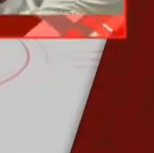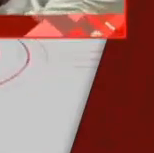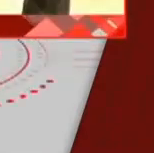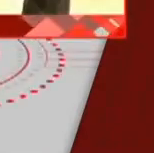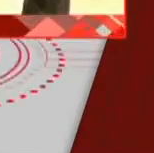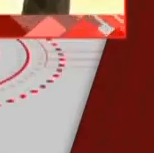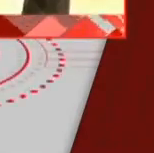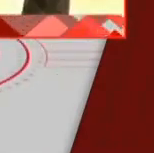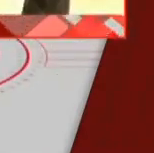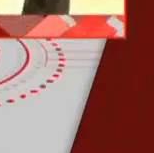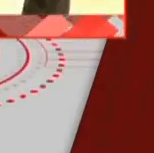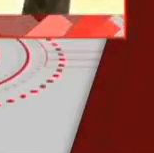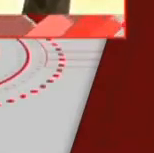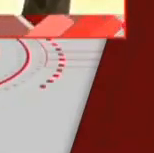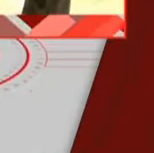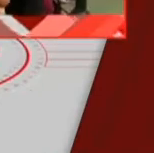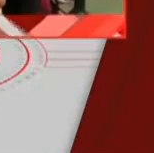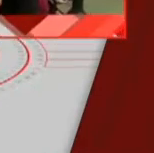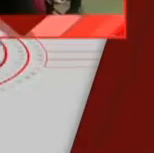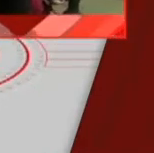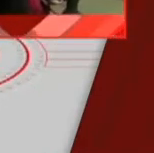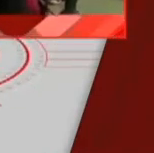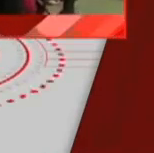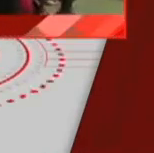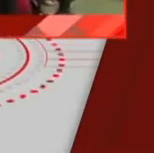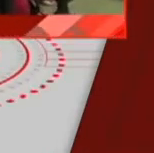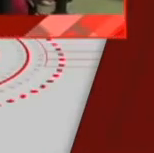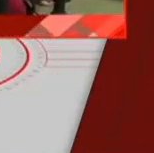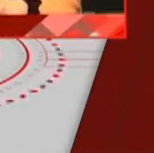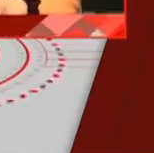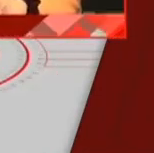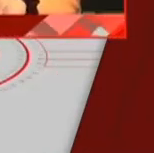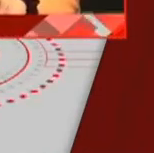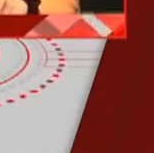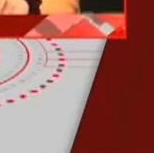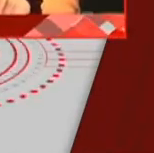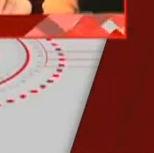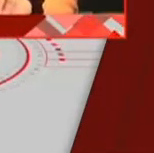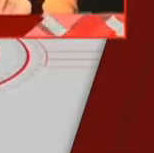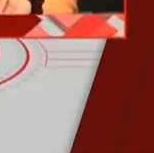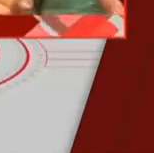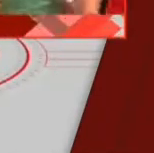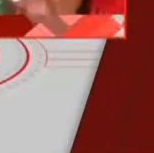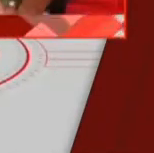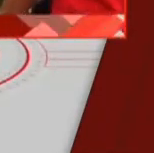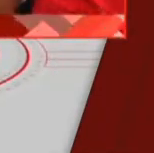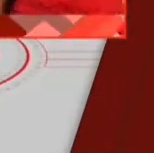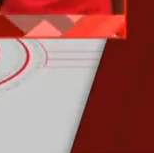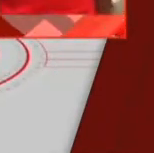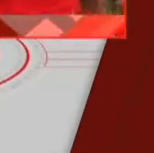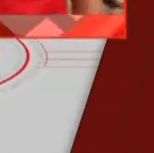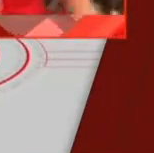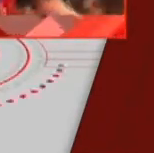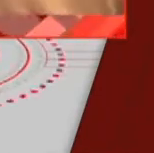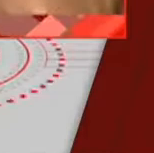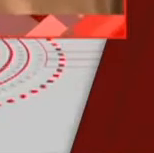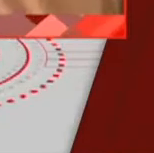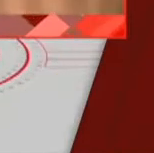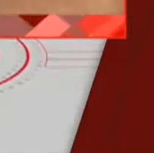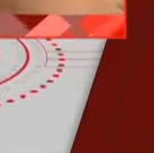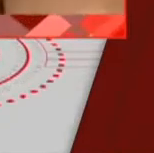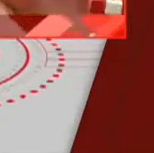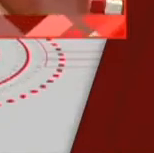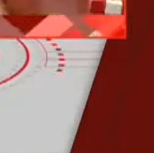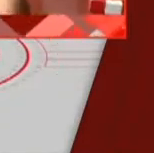Estamos aproximadamente en un 7º lugar de las 67 carreras que aparecen ahí ranqueadas. Esto nos habla de cómo el nivel de empleabilidad en